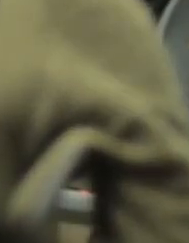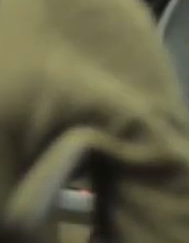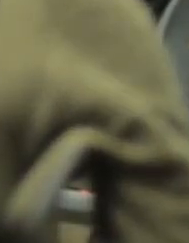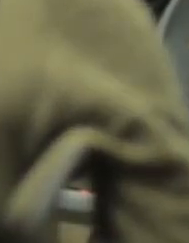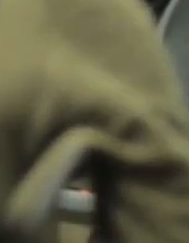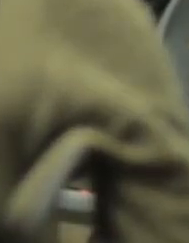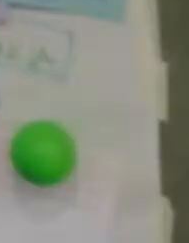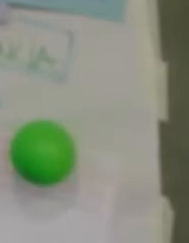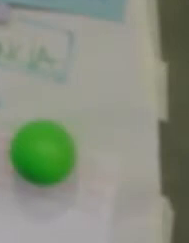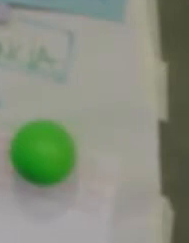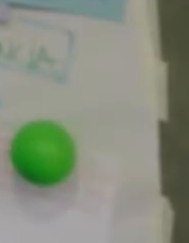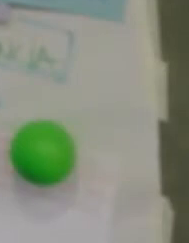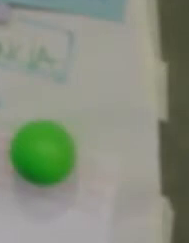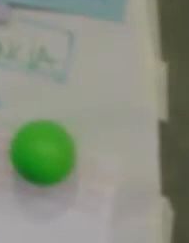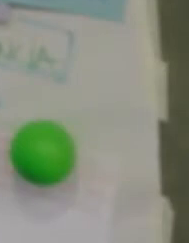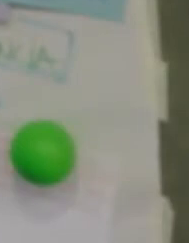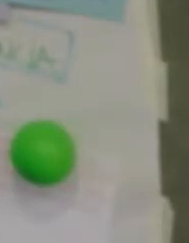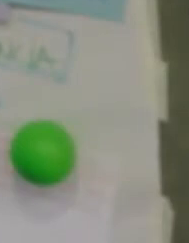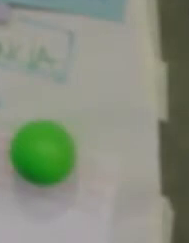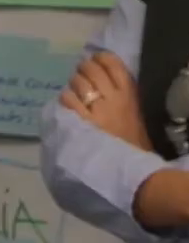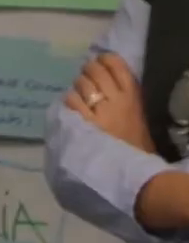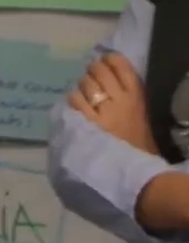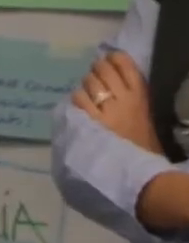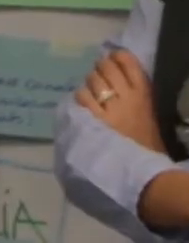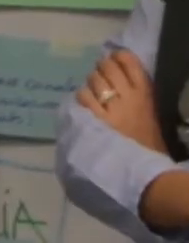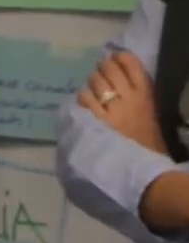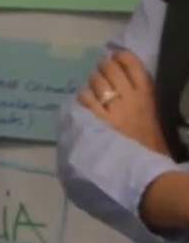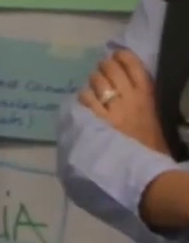mesa actuaciones concretas que vemos necesarias.